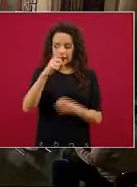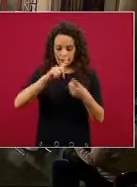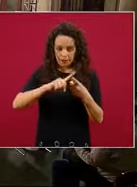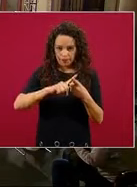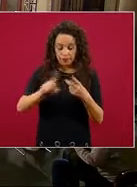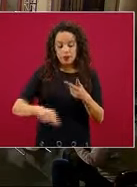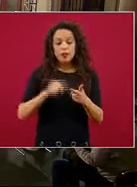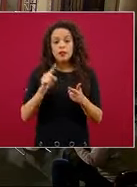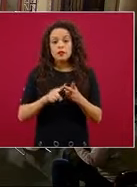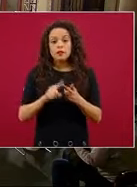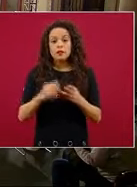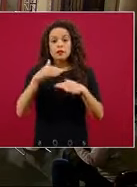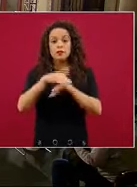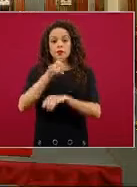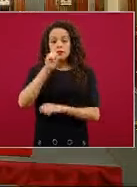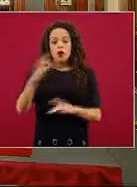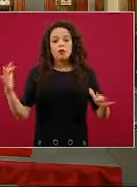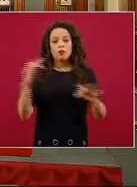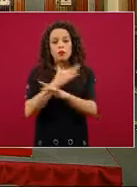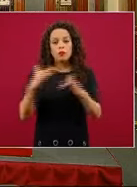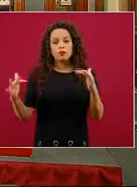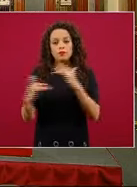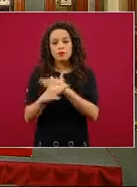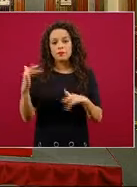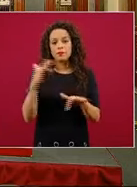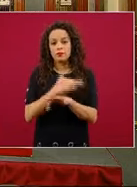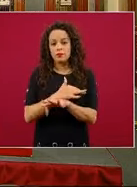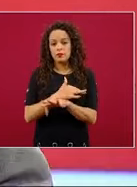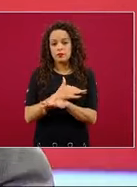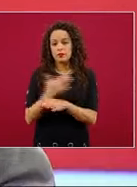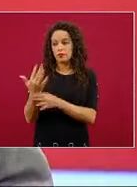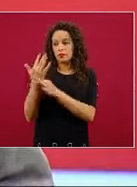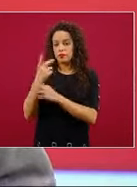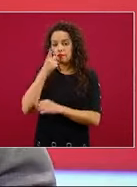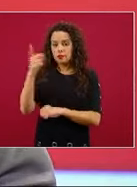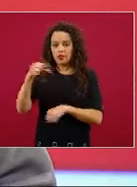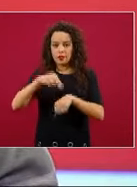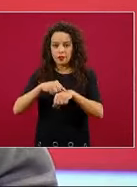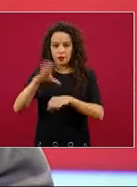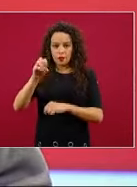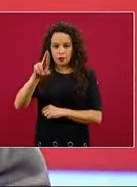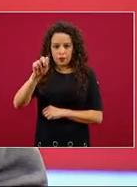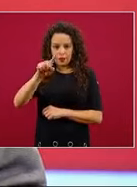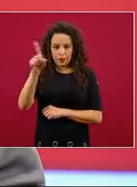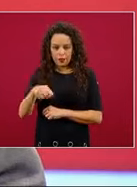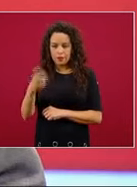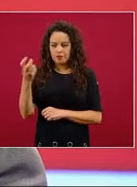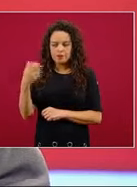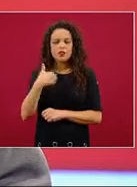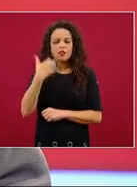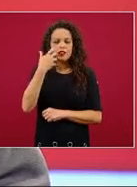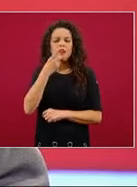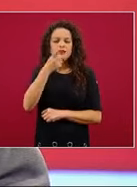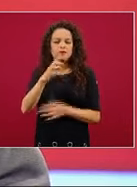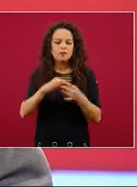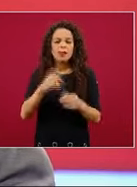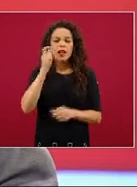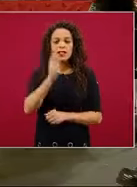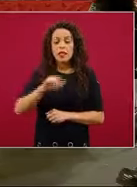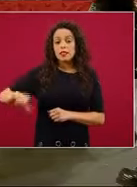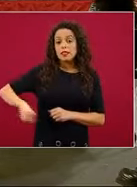Lo segundo, respecto a la movilidad que señalaba el doctor Ricardo Cortés. Aquí básicamente lo que interesa es no perder